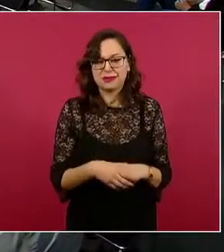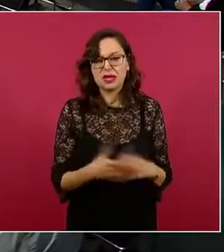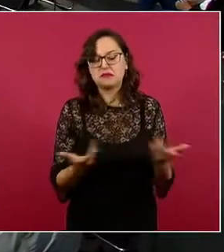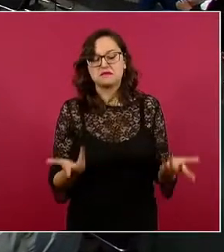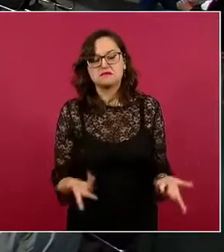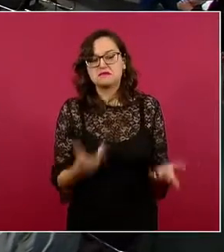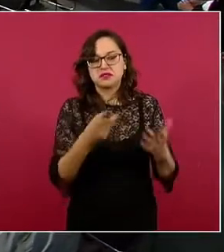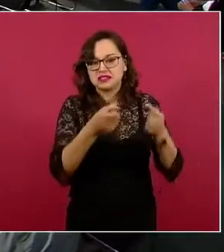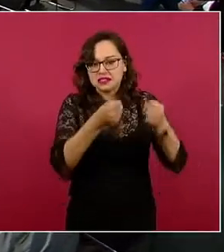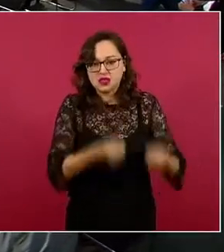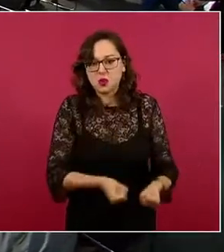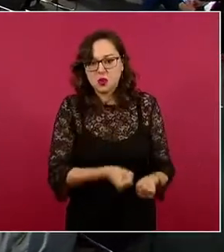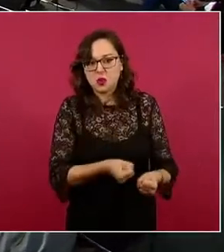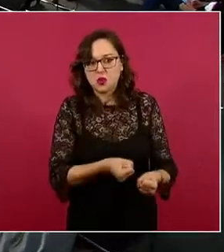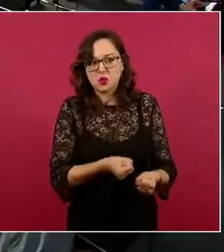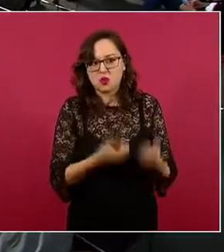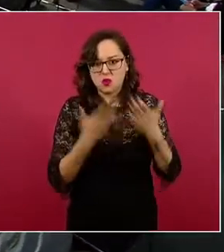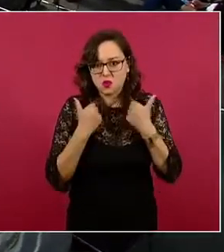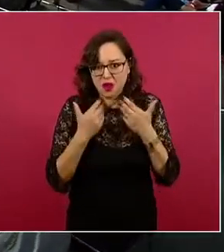El modelo